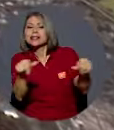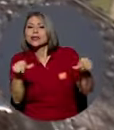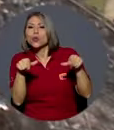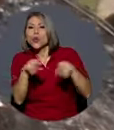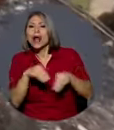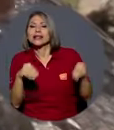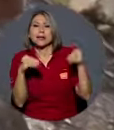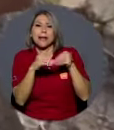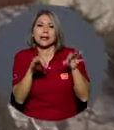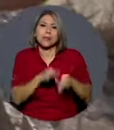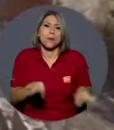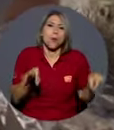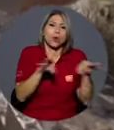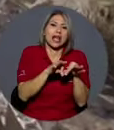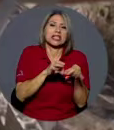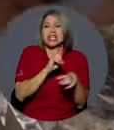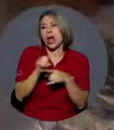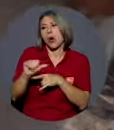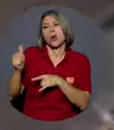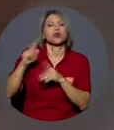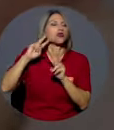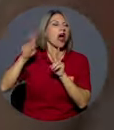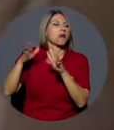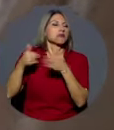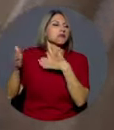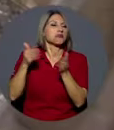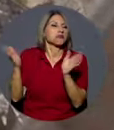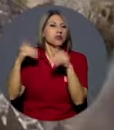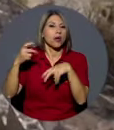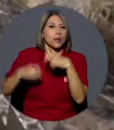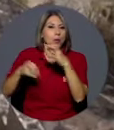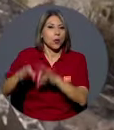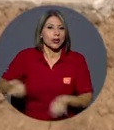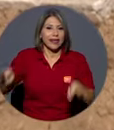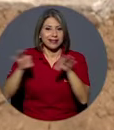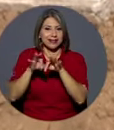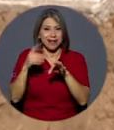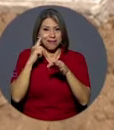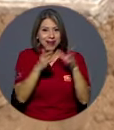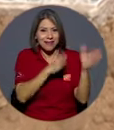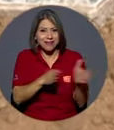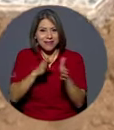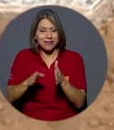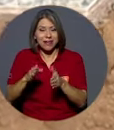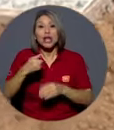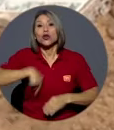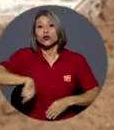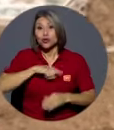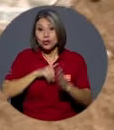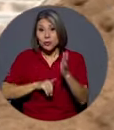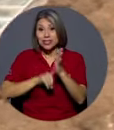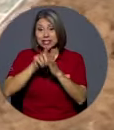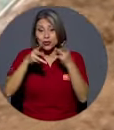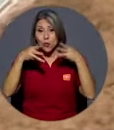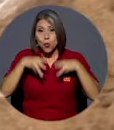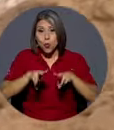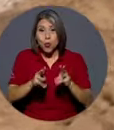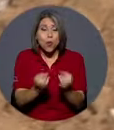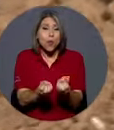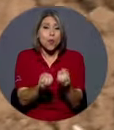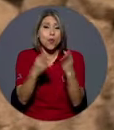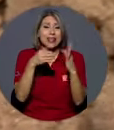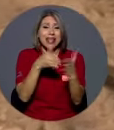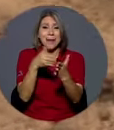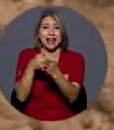área no le va a dar importancia desde el punto de vista de la planificación. Y nosotros hemos desarrollado una metodología multiamenaza, que también